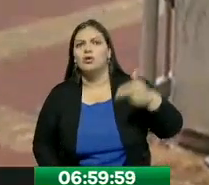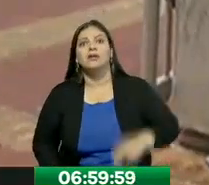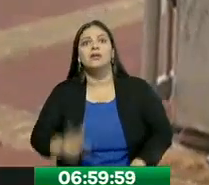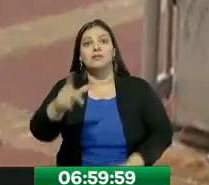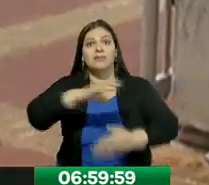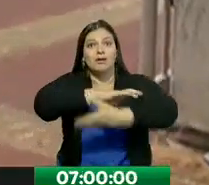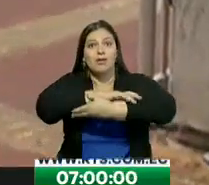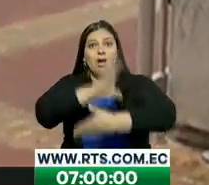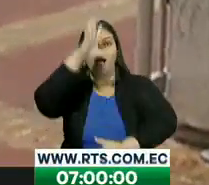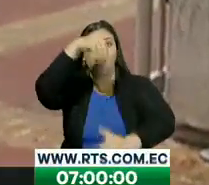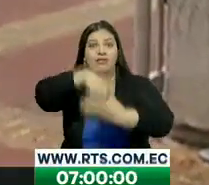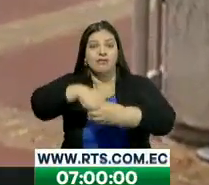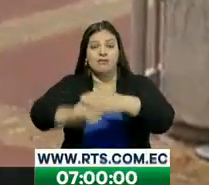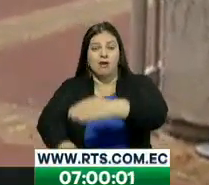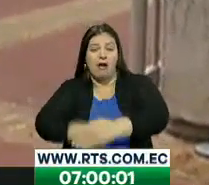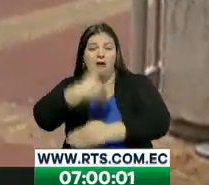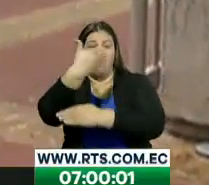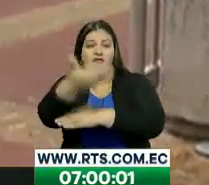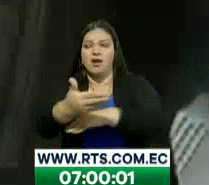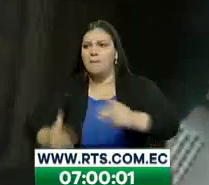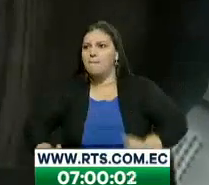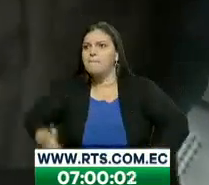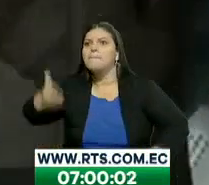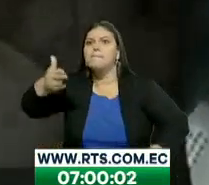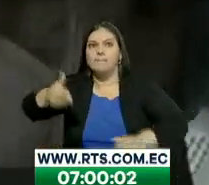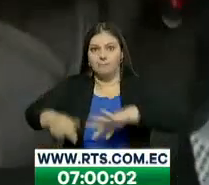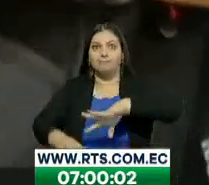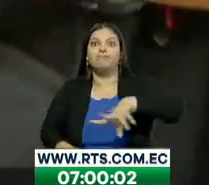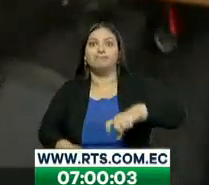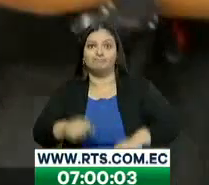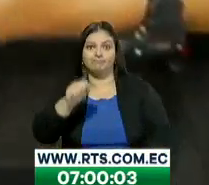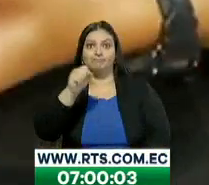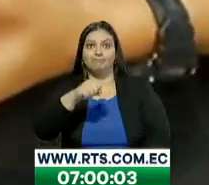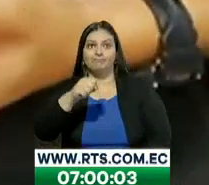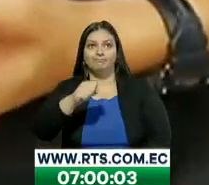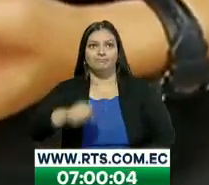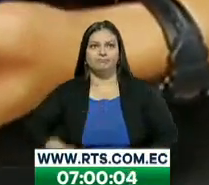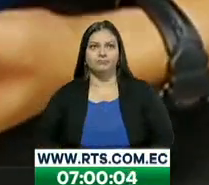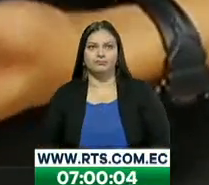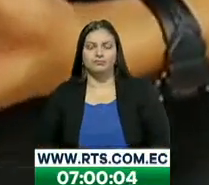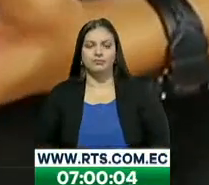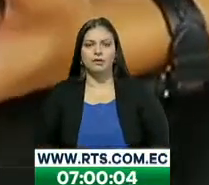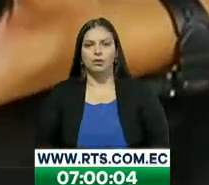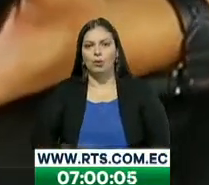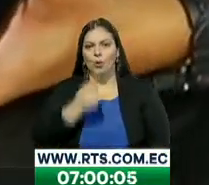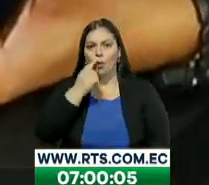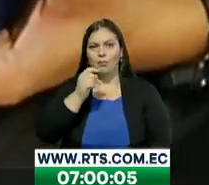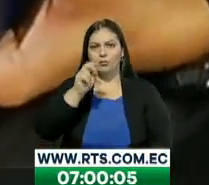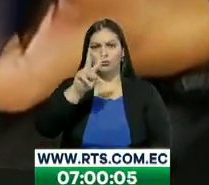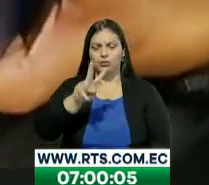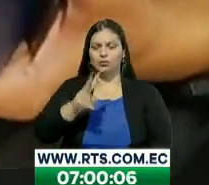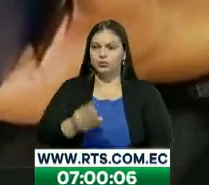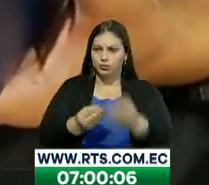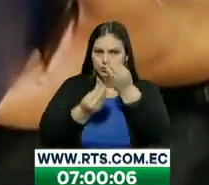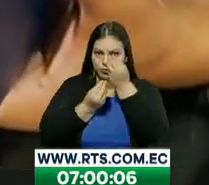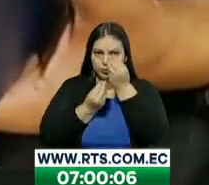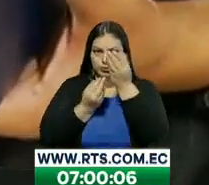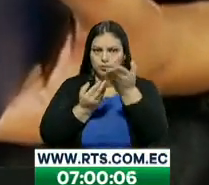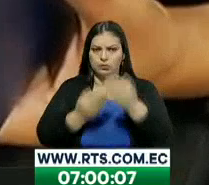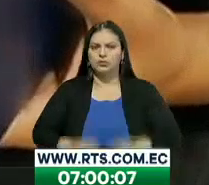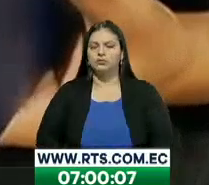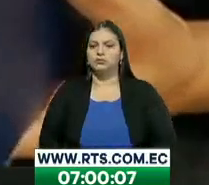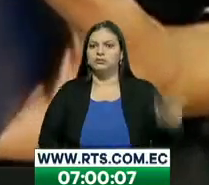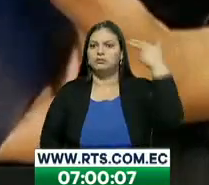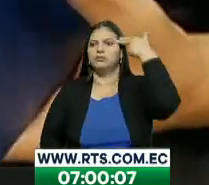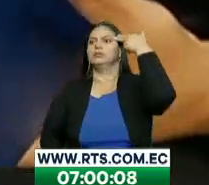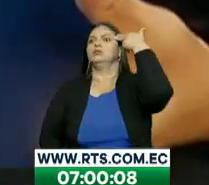malecón, aprovechando la aglomeración de personas. Así lo confirmaron dos perjudicados. Me apuntaron con un arma, no,